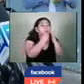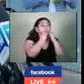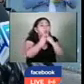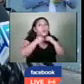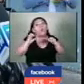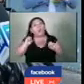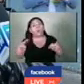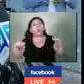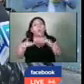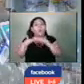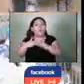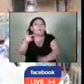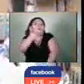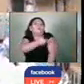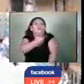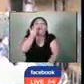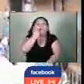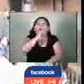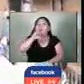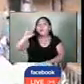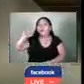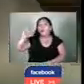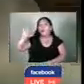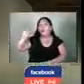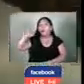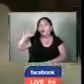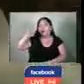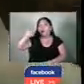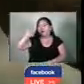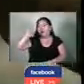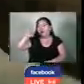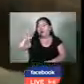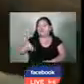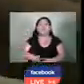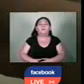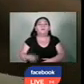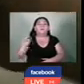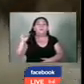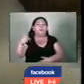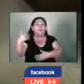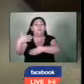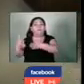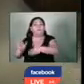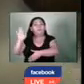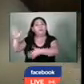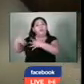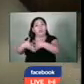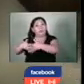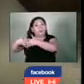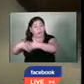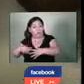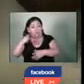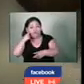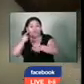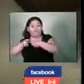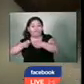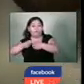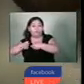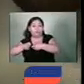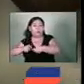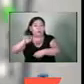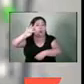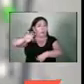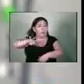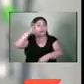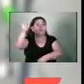está aplicando una vacuna de la influenza. Y es que según el Centro para el Control y Prevención de Enfermedades de los Estados Unidos, la aplicación de